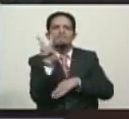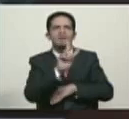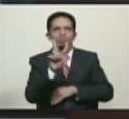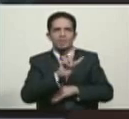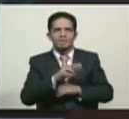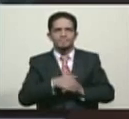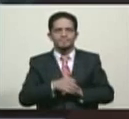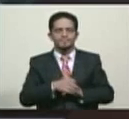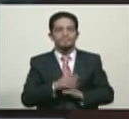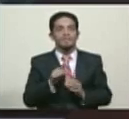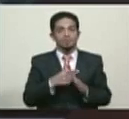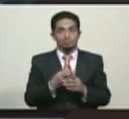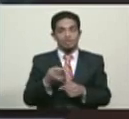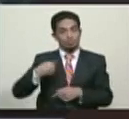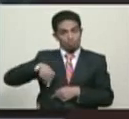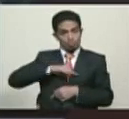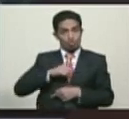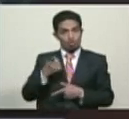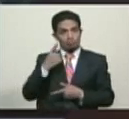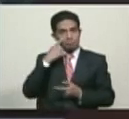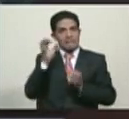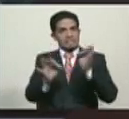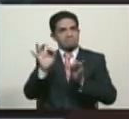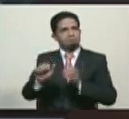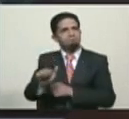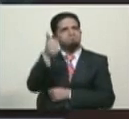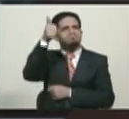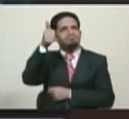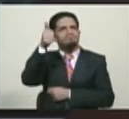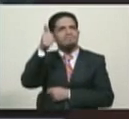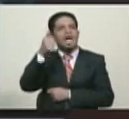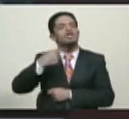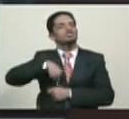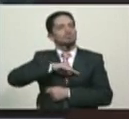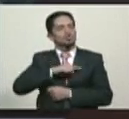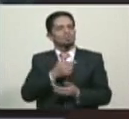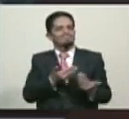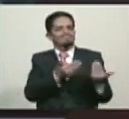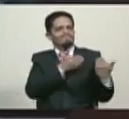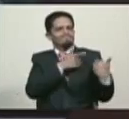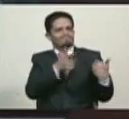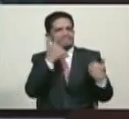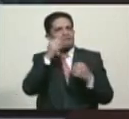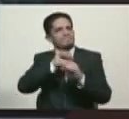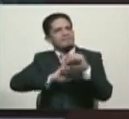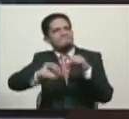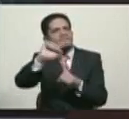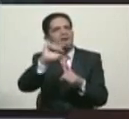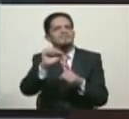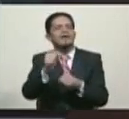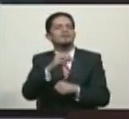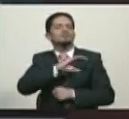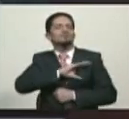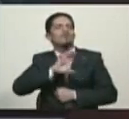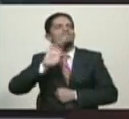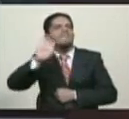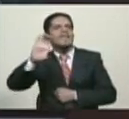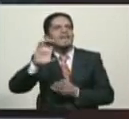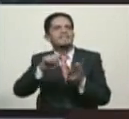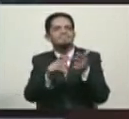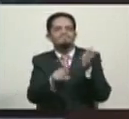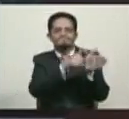desde el Tribunal Supremo de Justicia, debemos jugar un papel preponderante en la defensa de la soberanía e